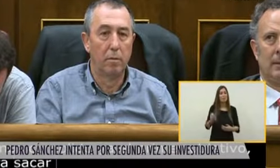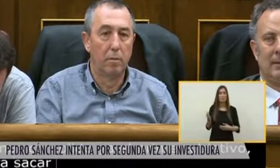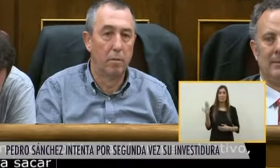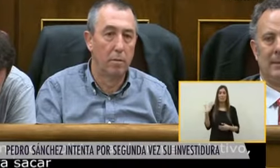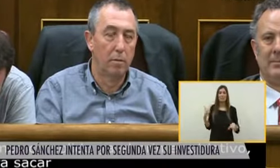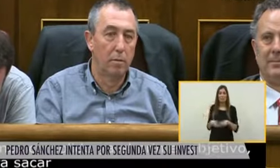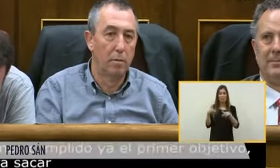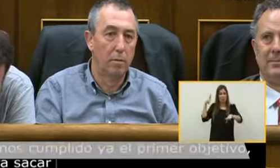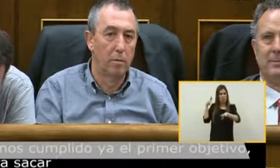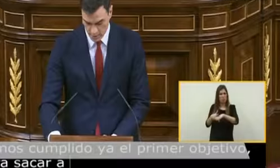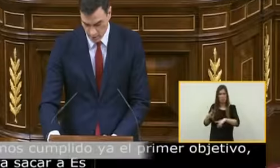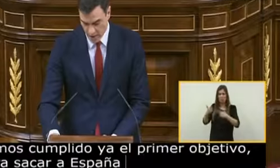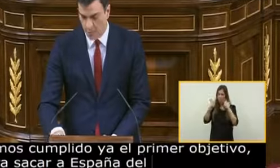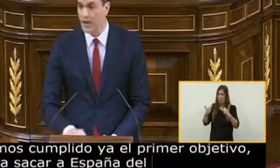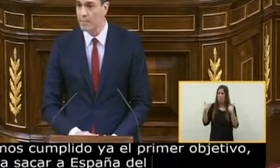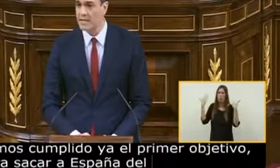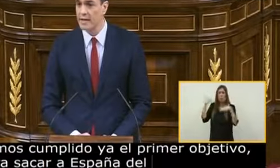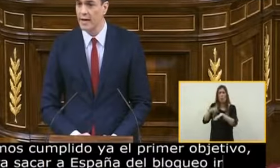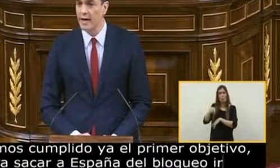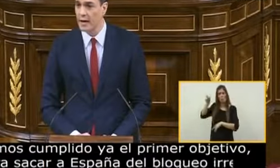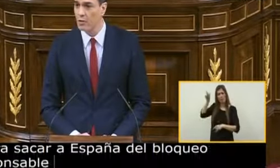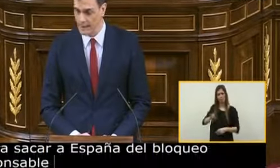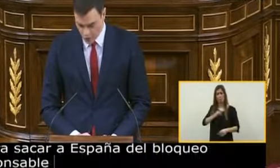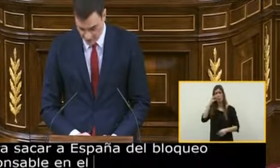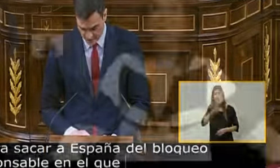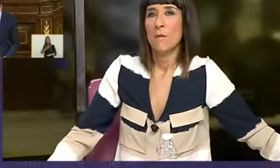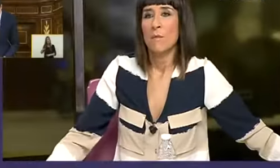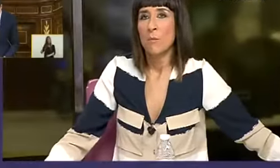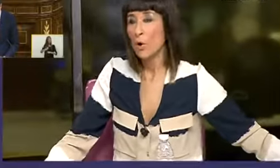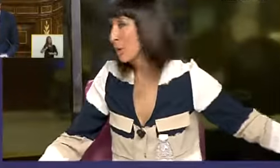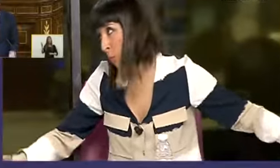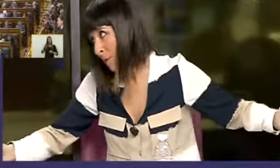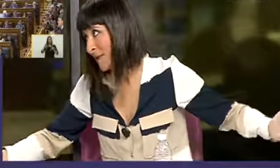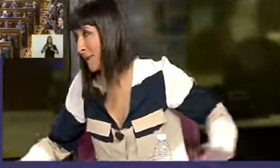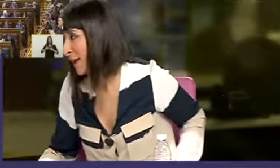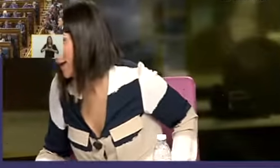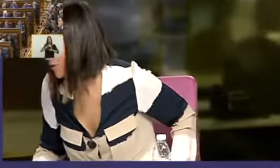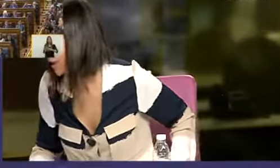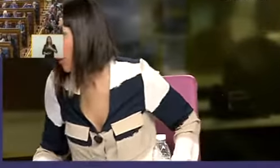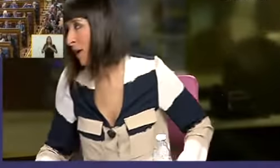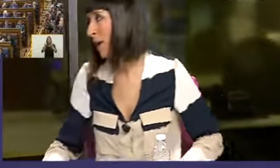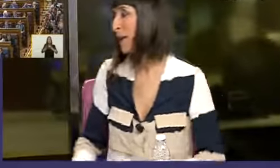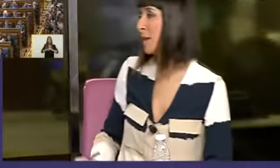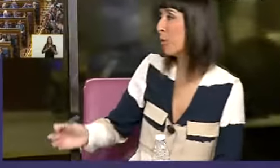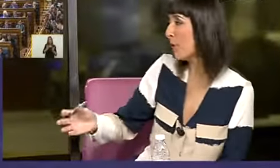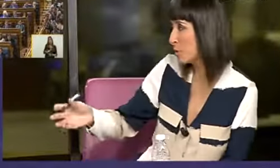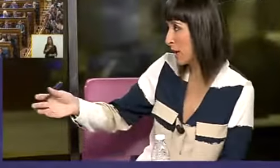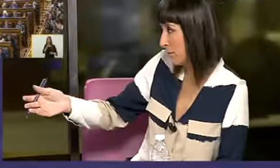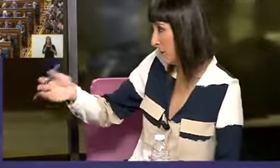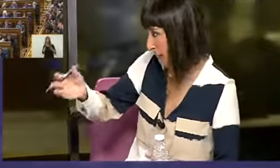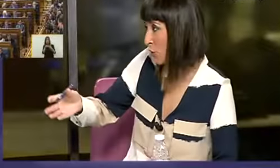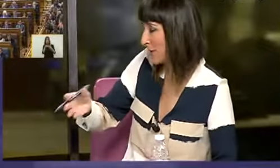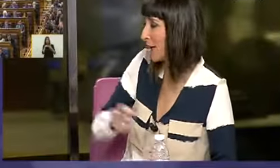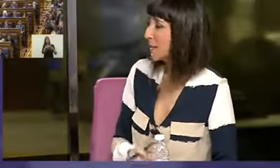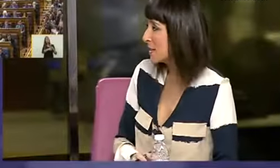en el que le había sometido el señor Rajoy y poner en marcha el reloj de la democracia. Bueno, Roberto, vuelvo a insistir en el objetivo de este proceso